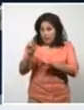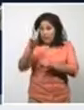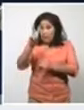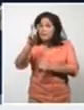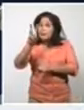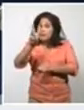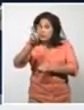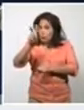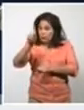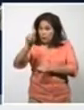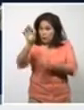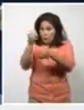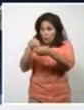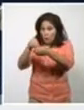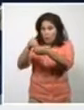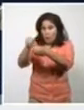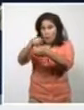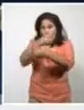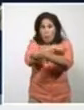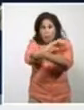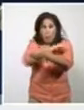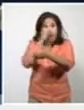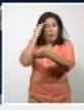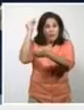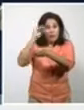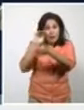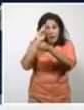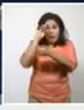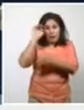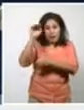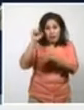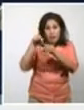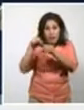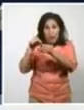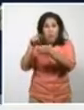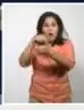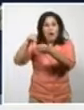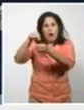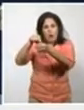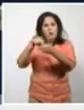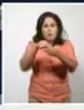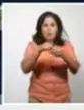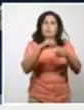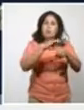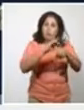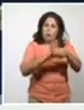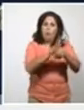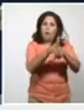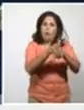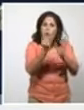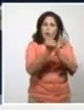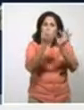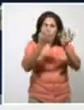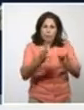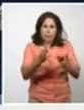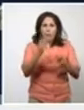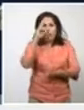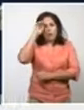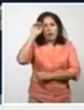que también nuestra población maneja los términos, son los casos activos, son los pacientes que están confirmados y que están